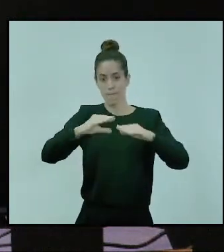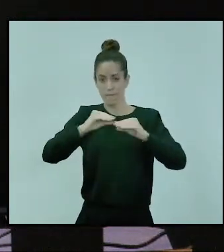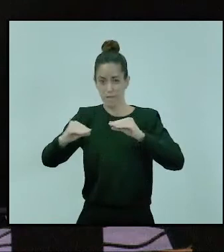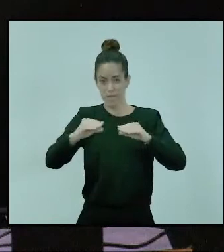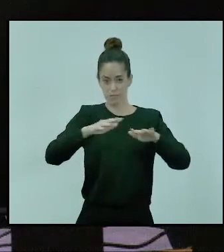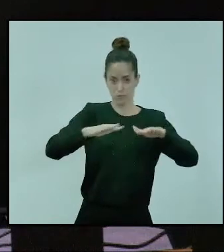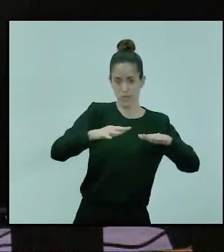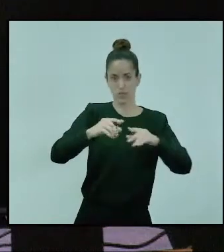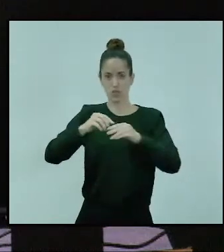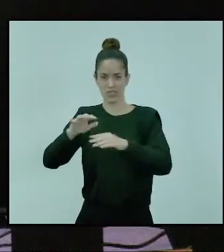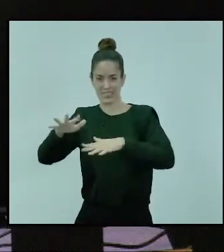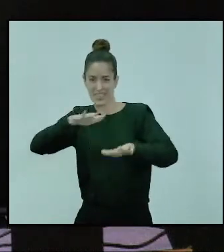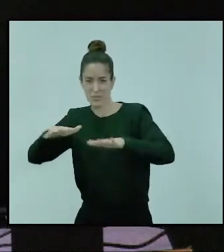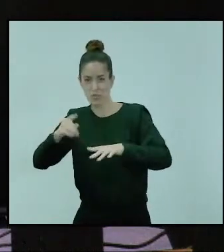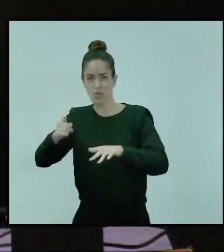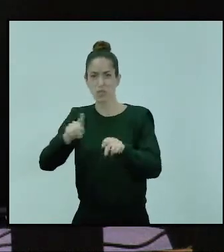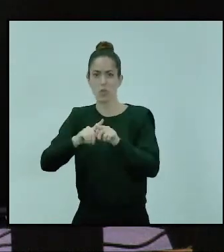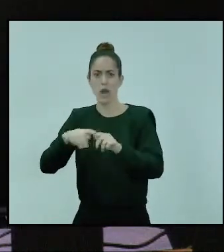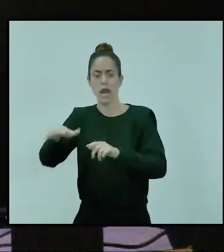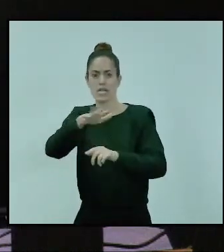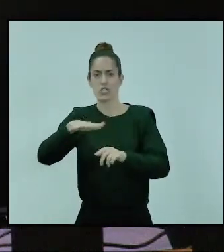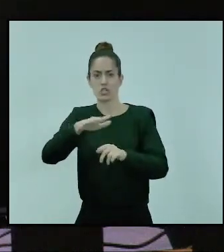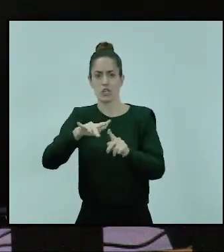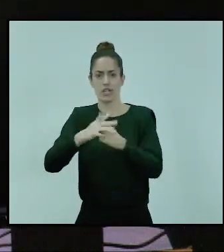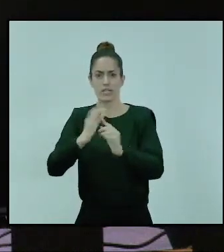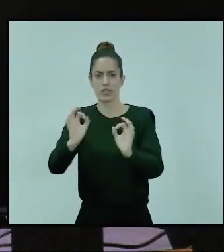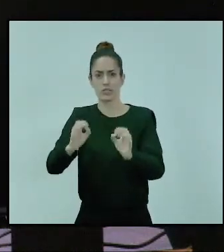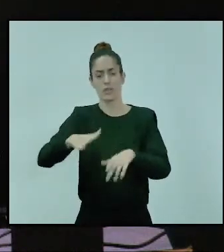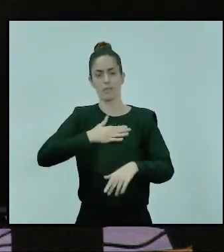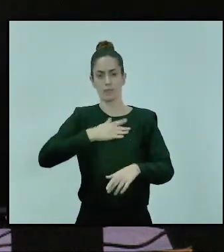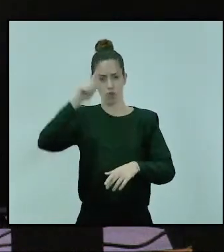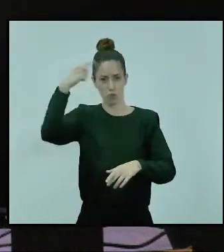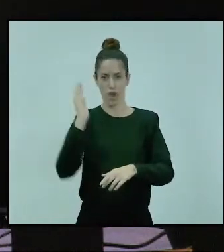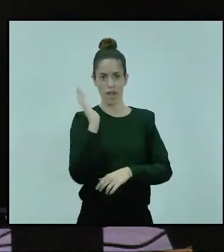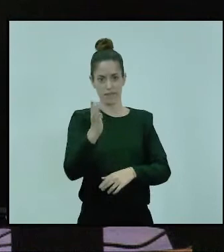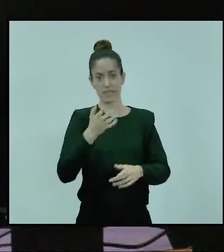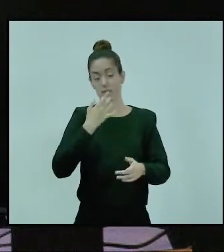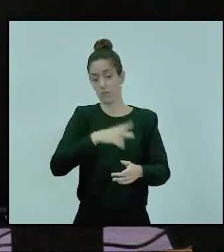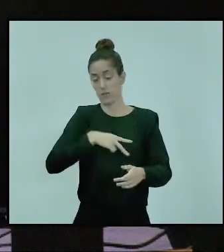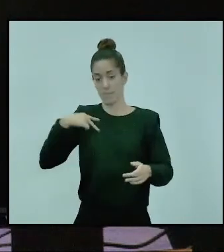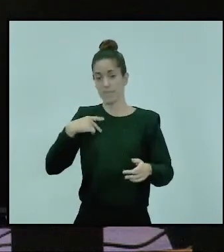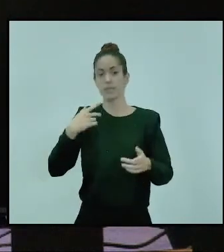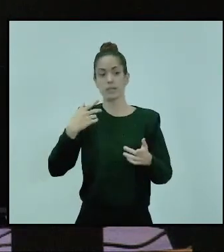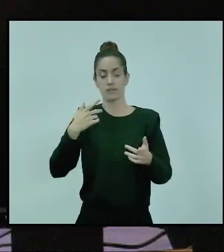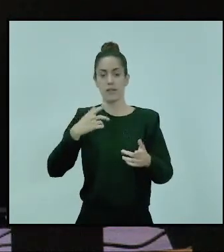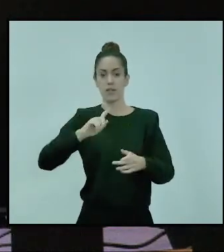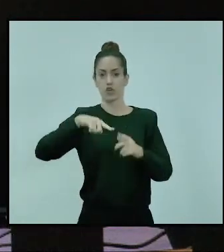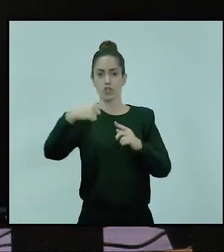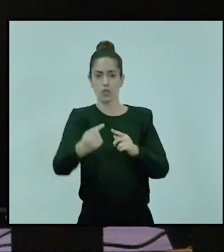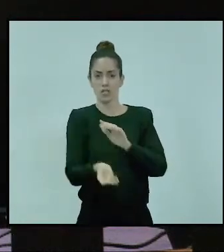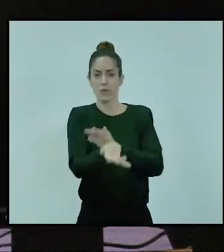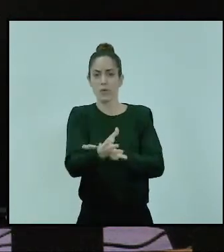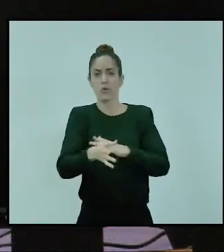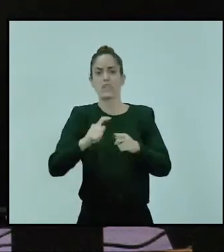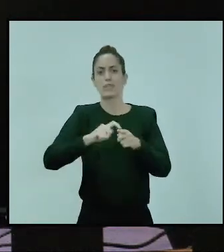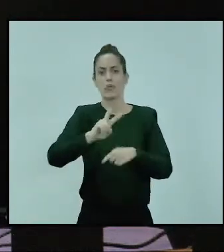terremoto afecta a una zona, en este caso de patrimonio cultural? Generalmente los efectos que se producen son